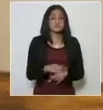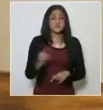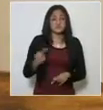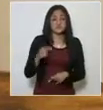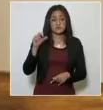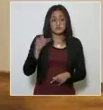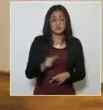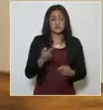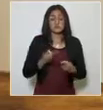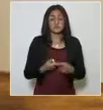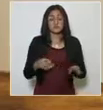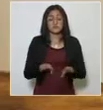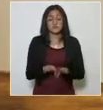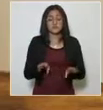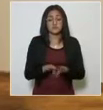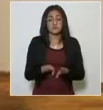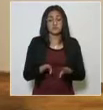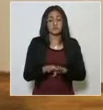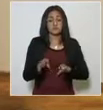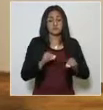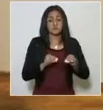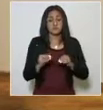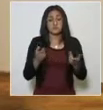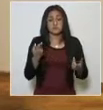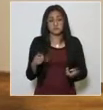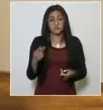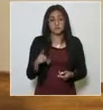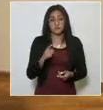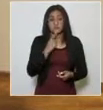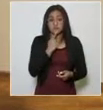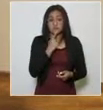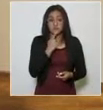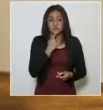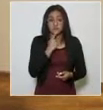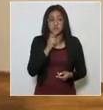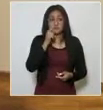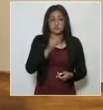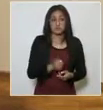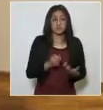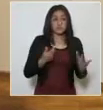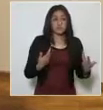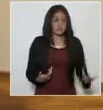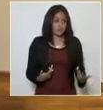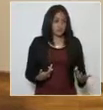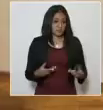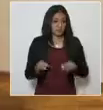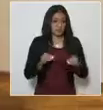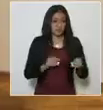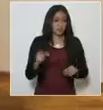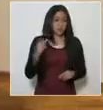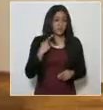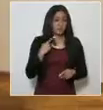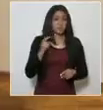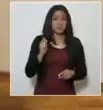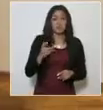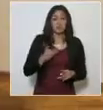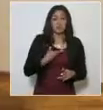el movimiento de Andrés Manuel López Obrador es un movimiento político que está en el poder.